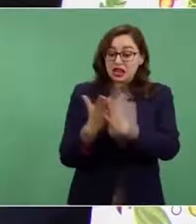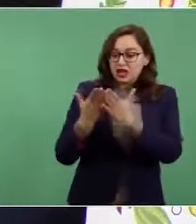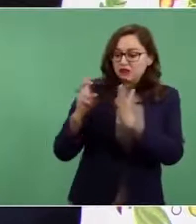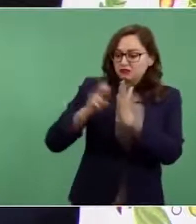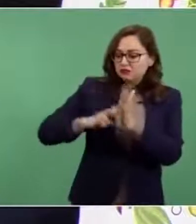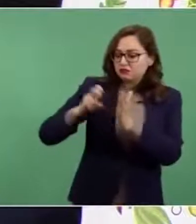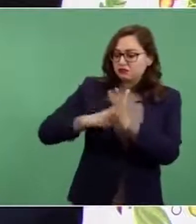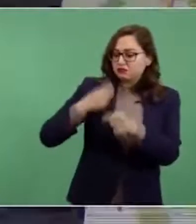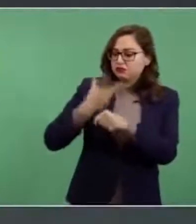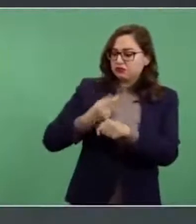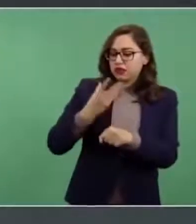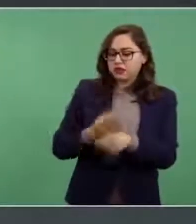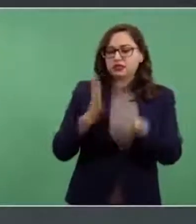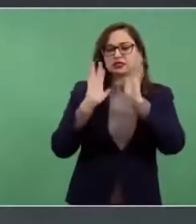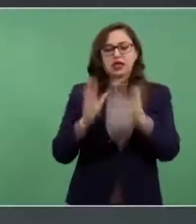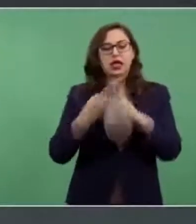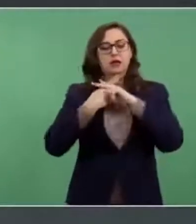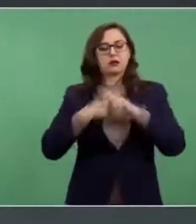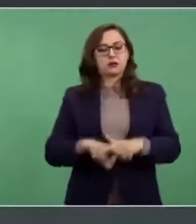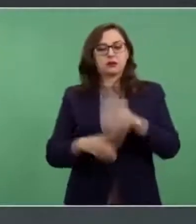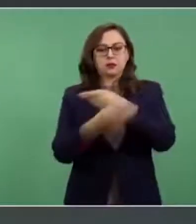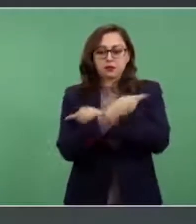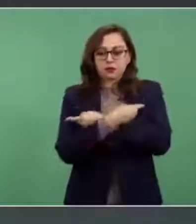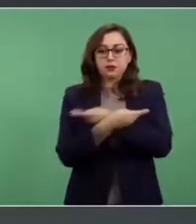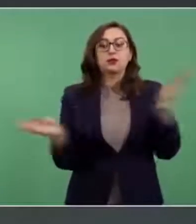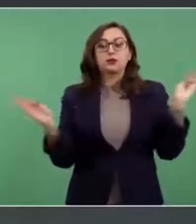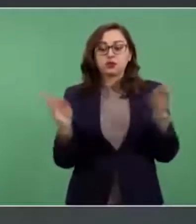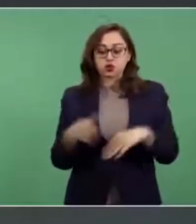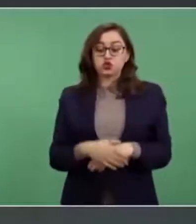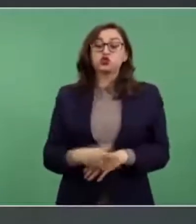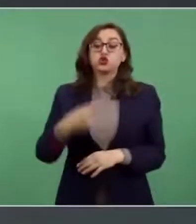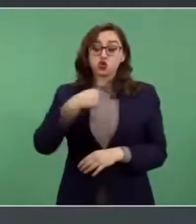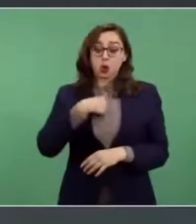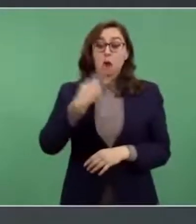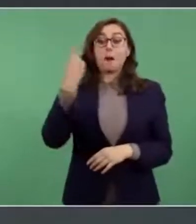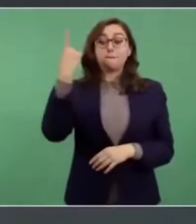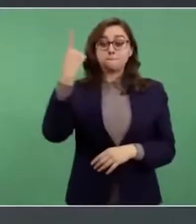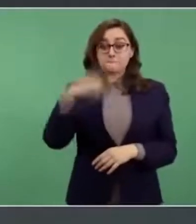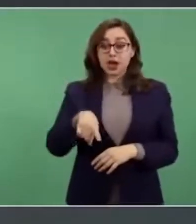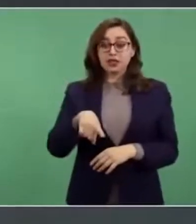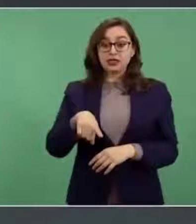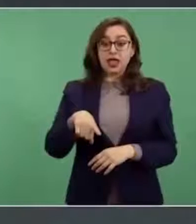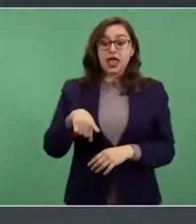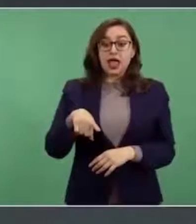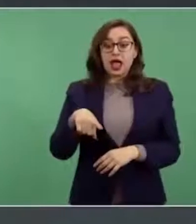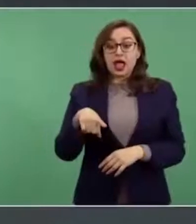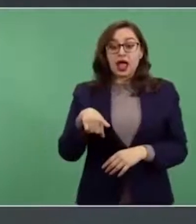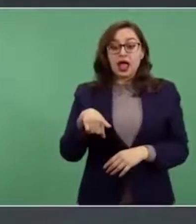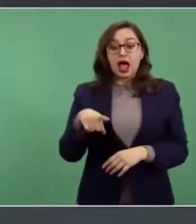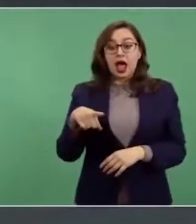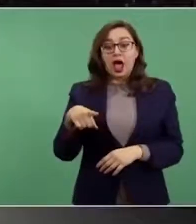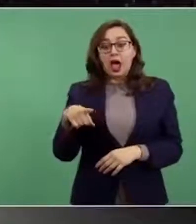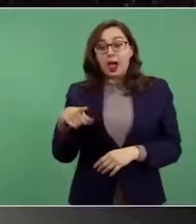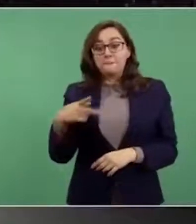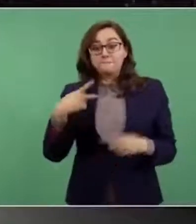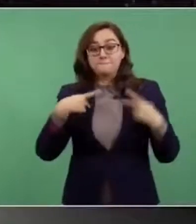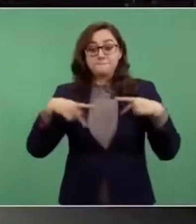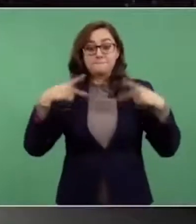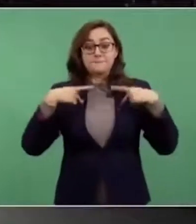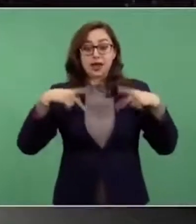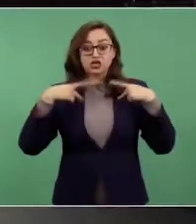de manera gratuita. Di la instrucción respetuosa de que a cada uno de los que